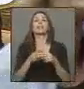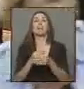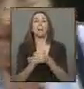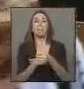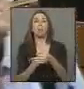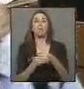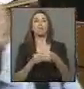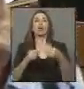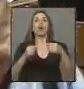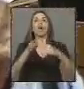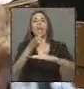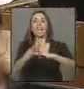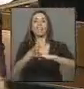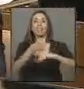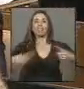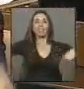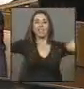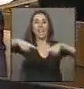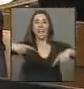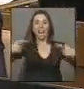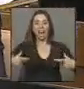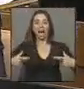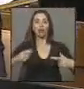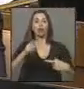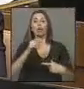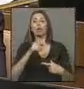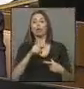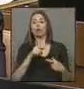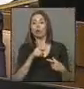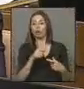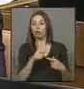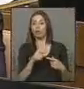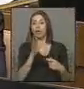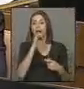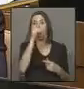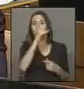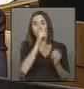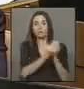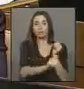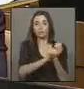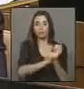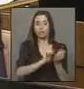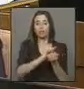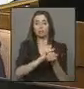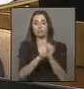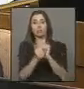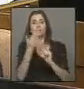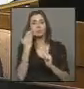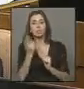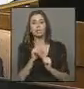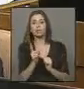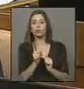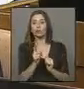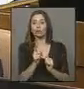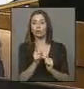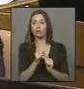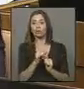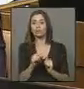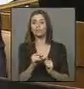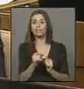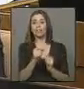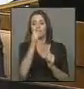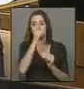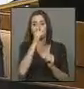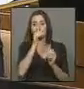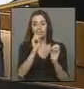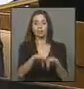y sectores aledaños, toda vez que ni siquiera hay una planta de tratamiento de aguas hervidas que permita que no se sigan depositando ciertos